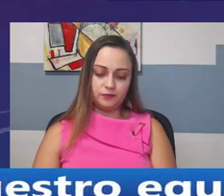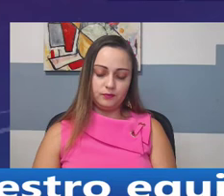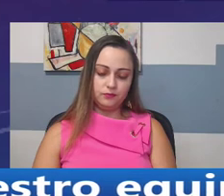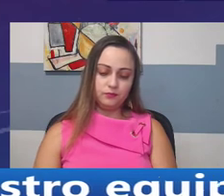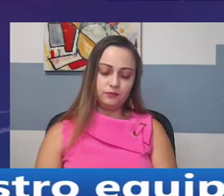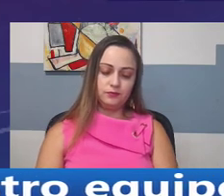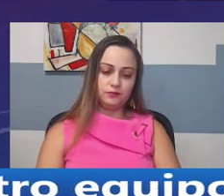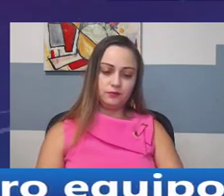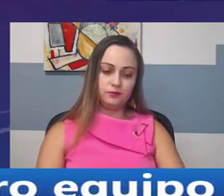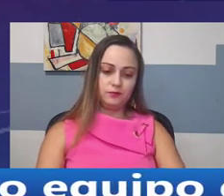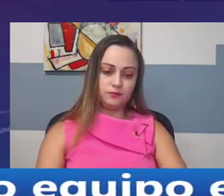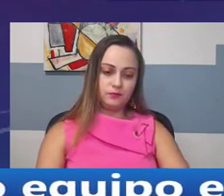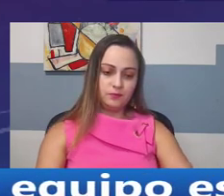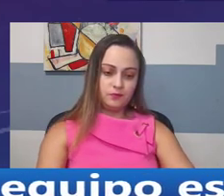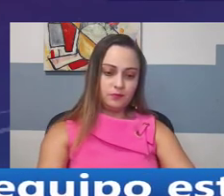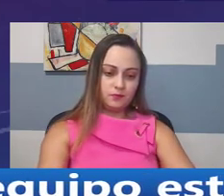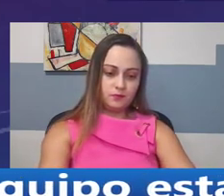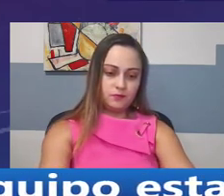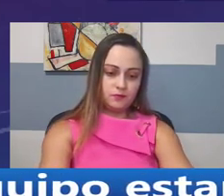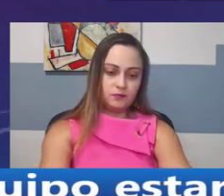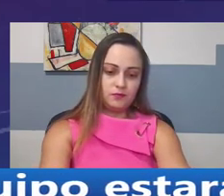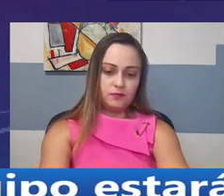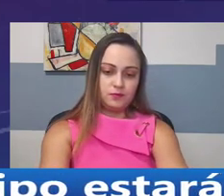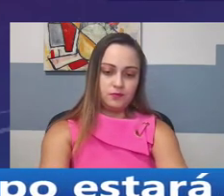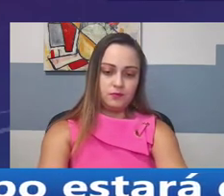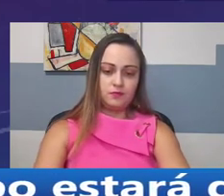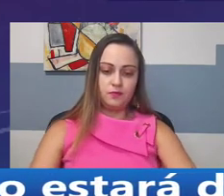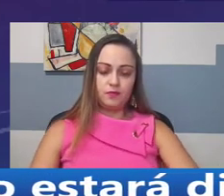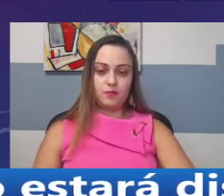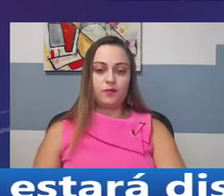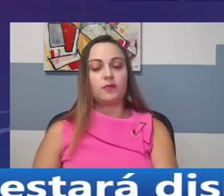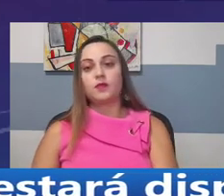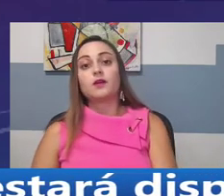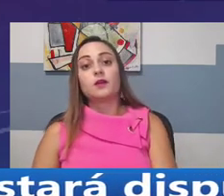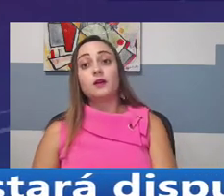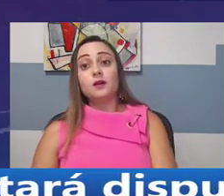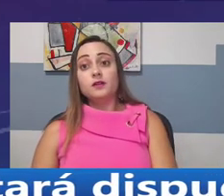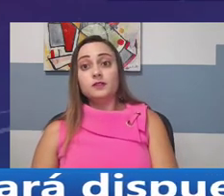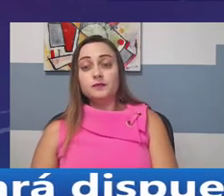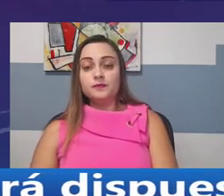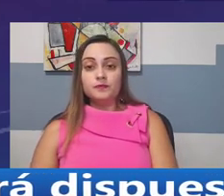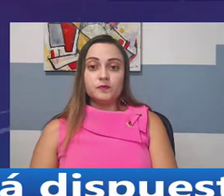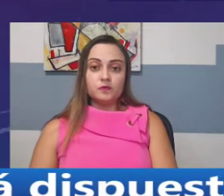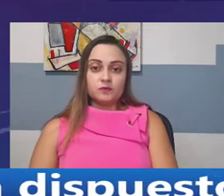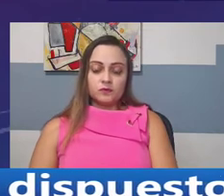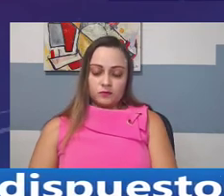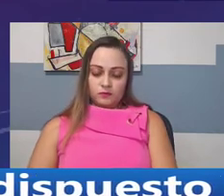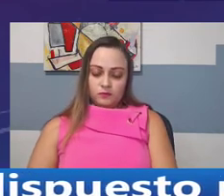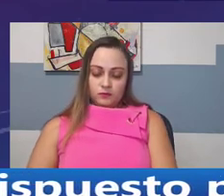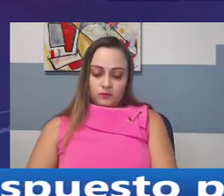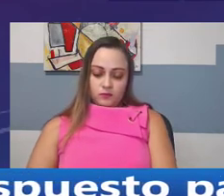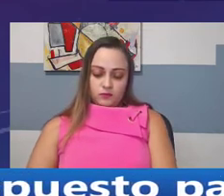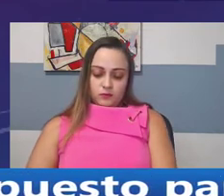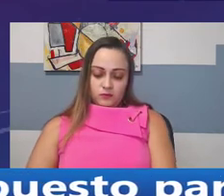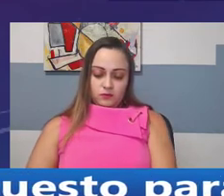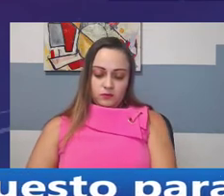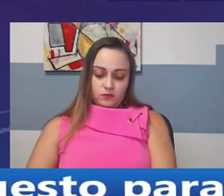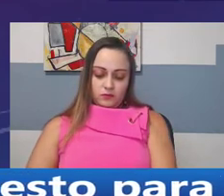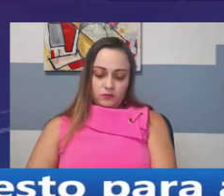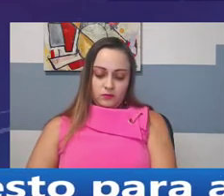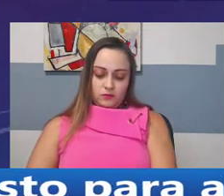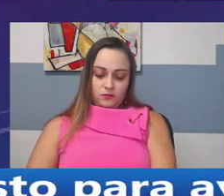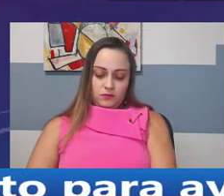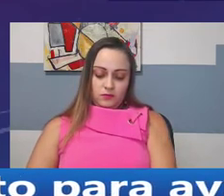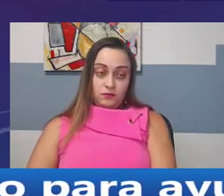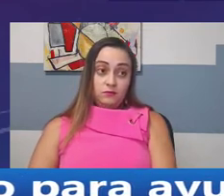un restaurante con un cliente y bueno, me deducía hasta... Creo que hasta independencia a veces